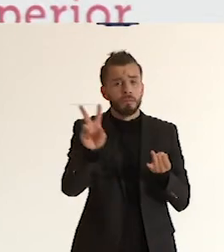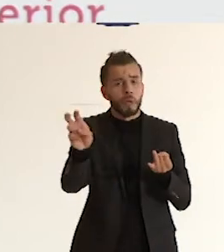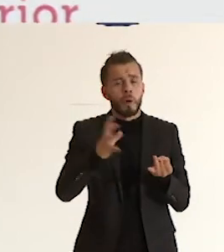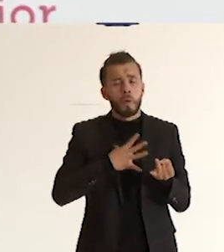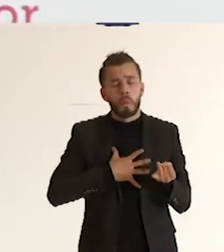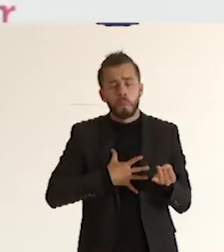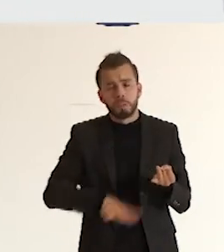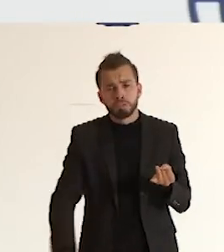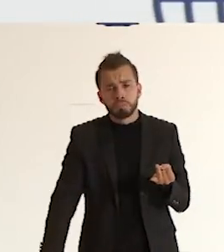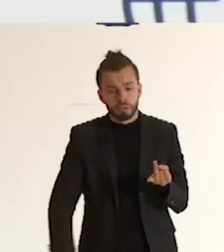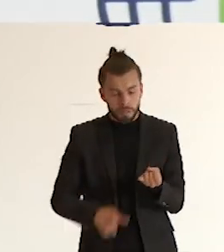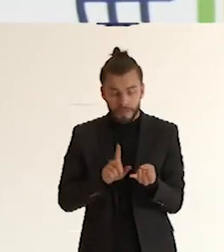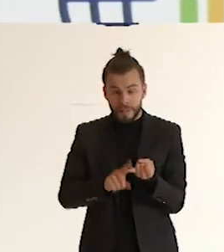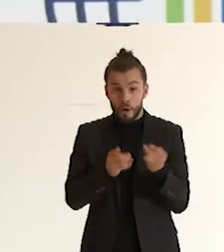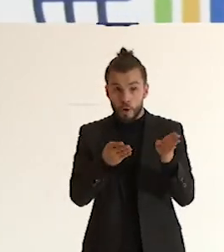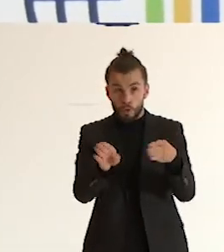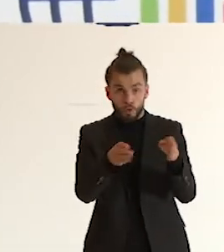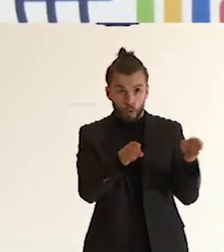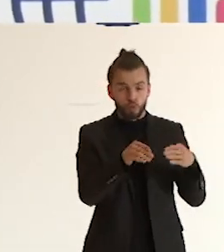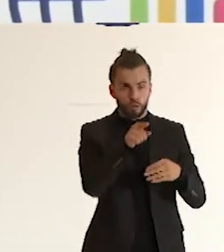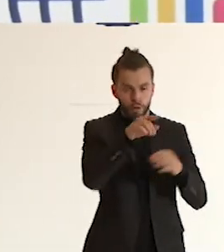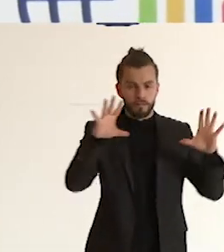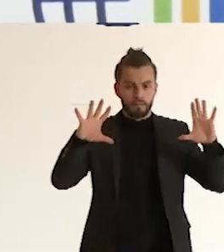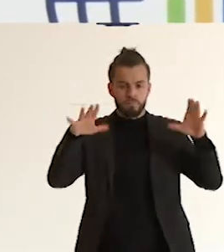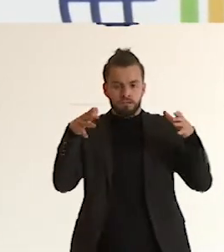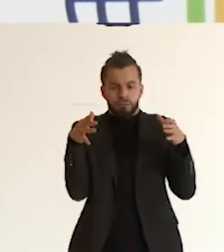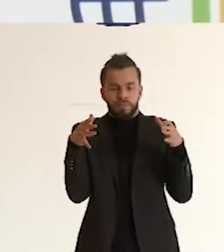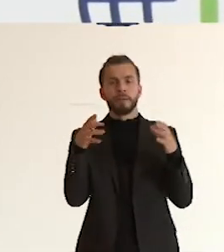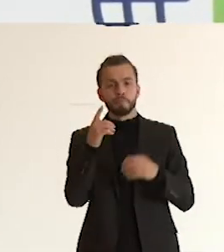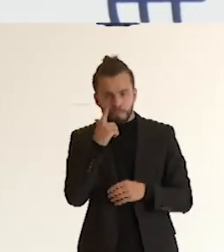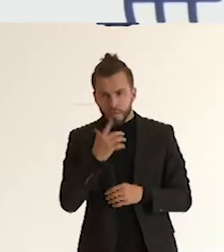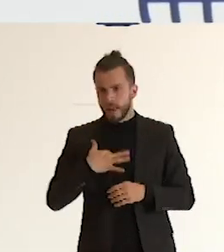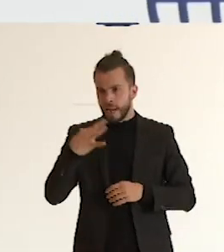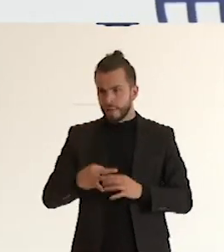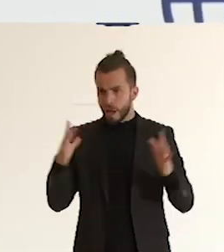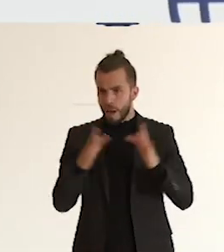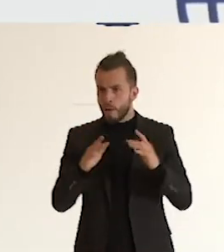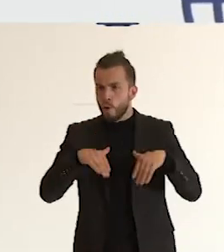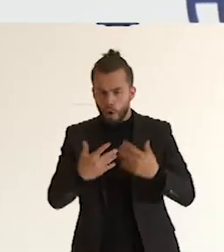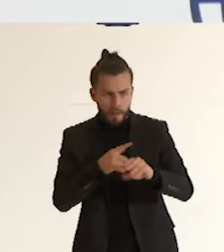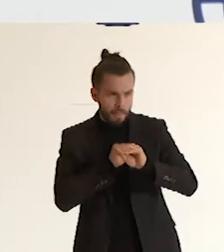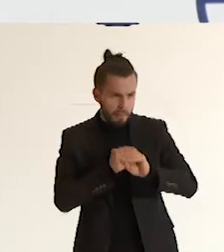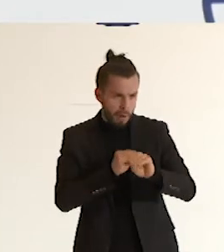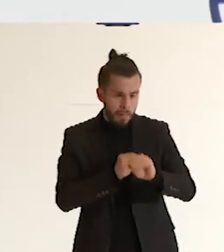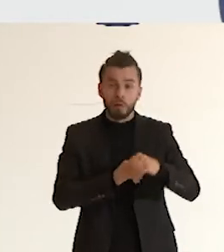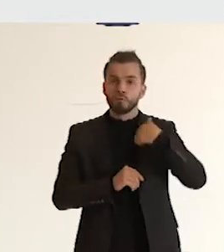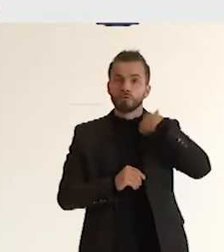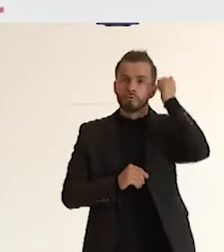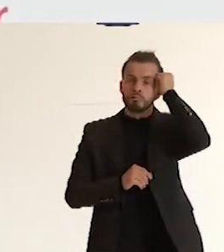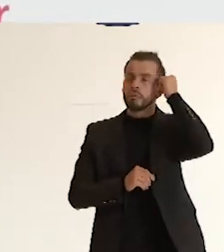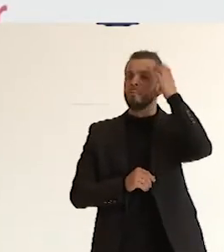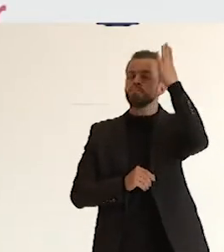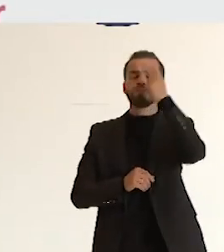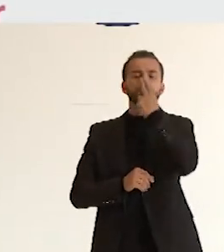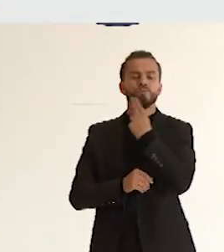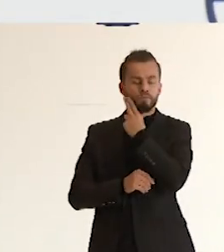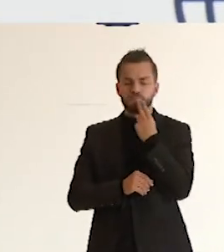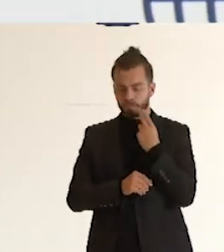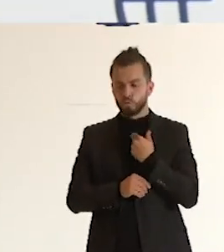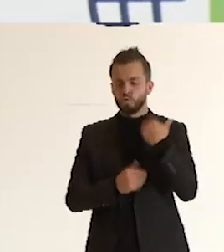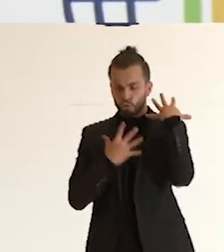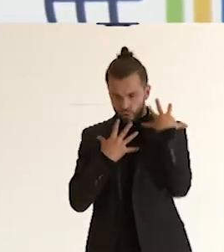y ese curso puede ser un curso de formación ética si el profesor se compromete a desarrollar en él